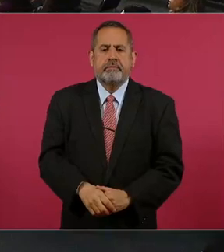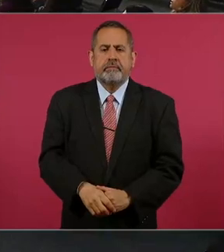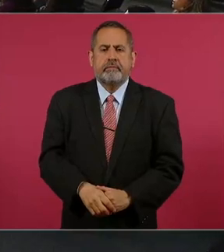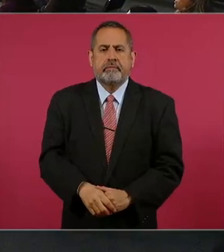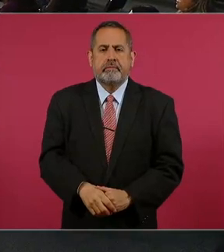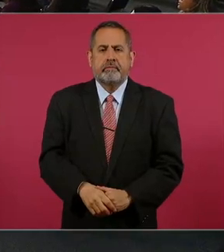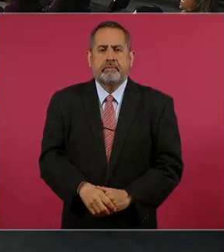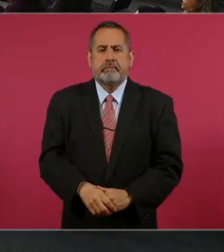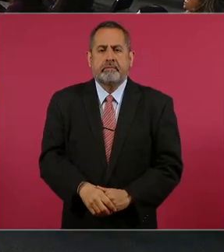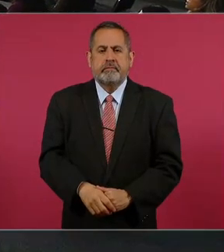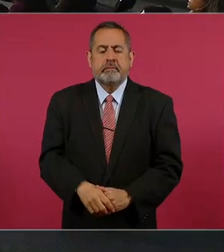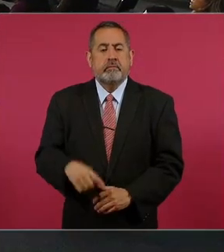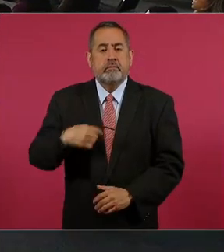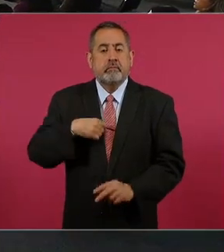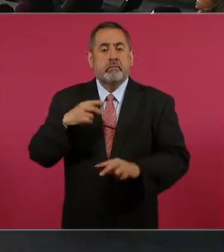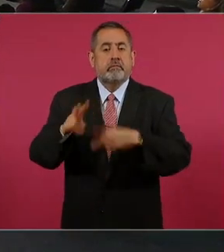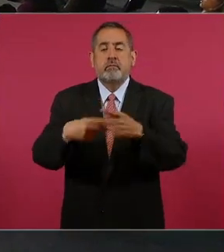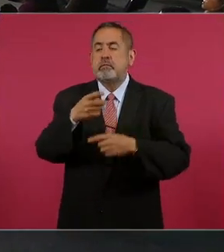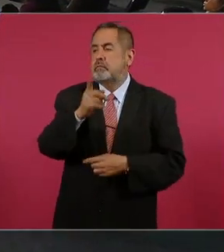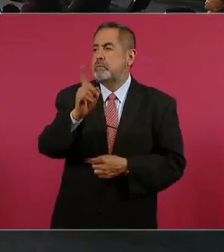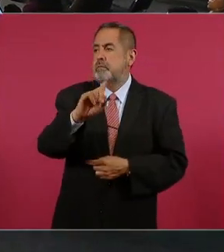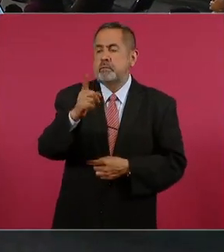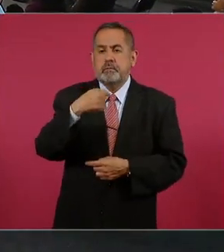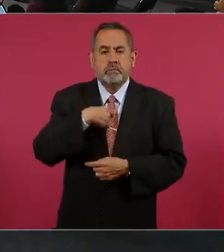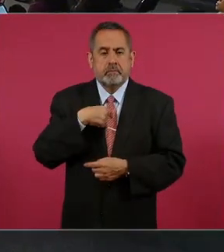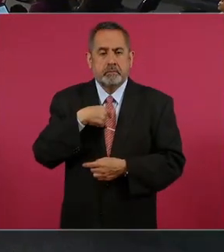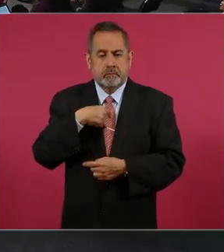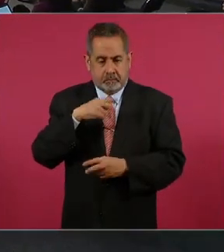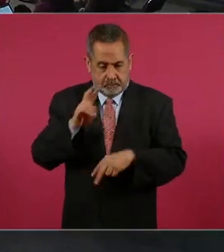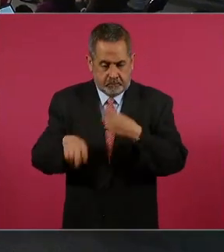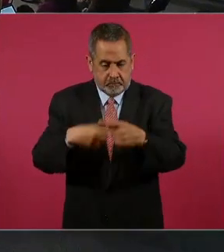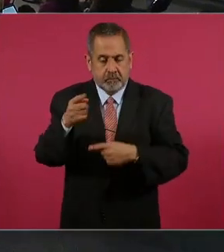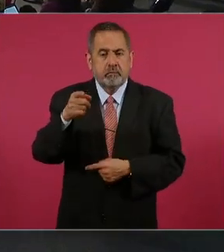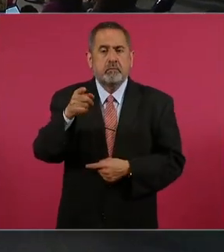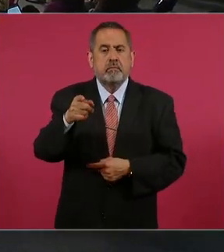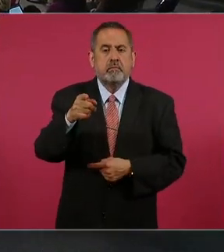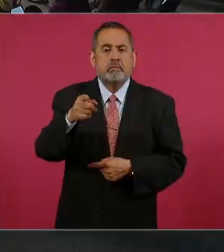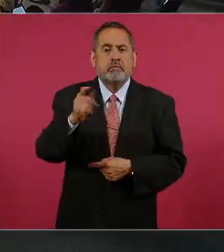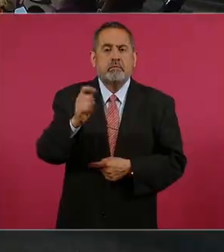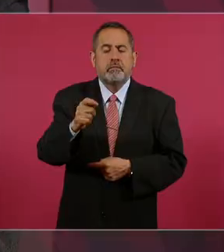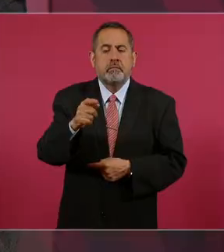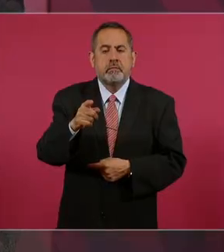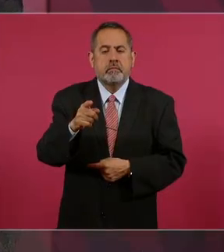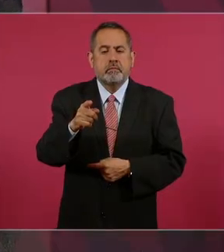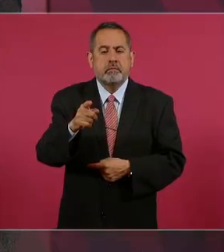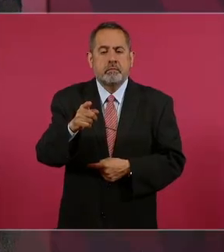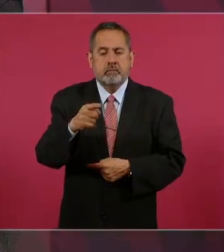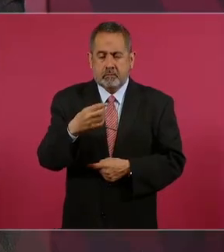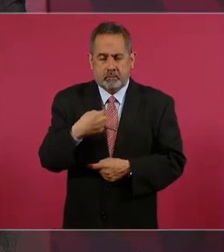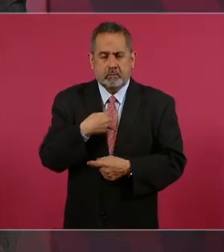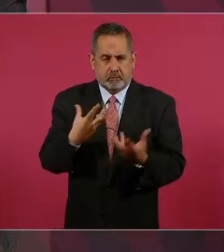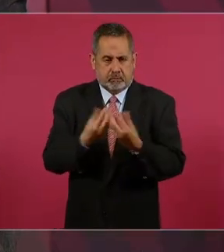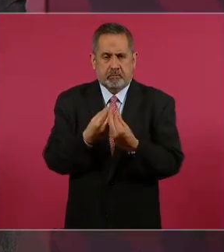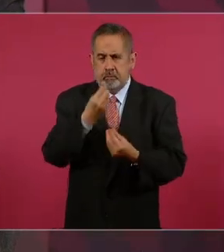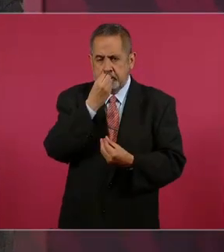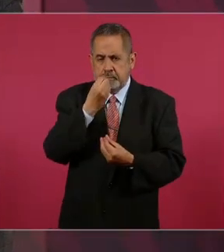voy a estar en no vamos a a comer juntos